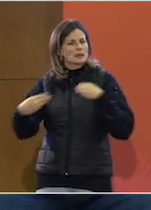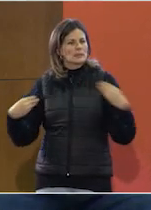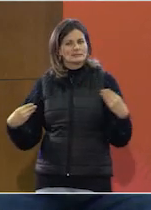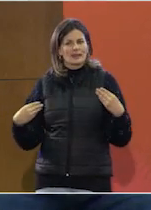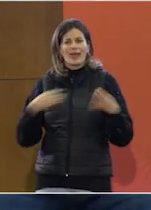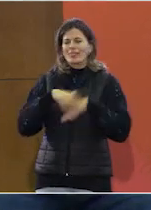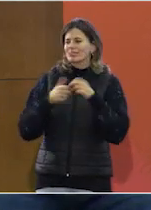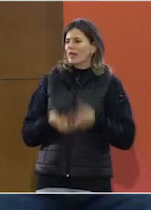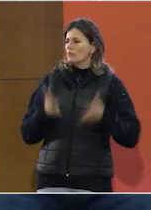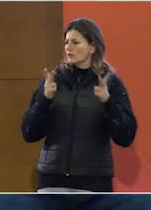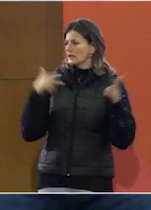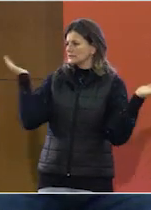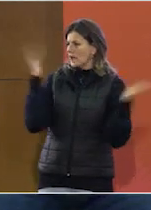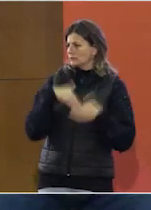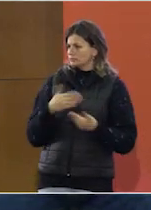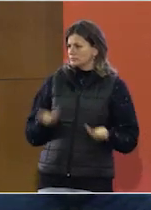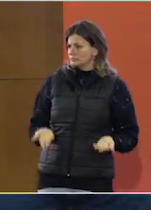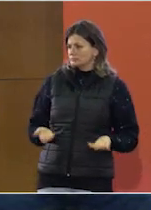hay democracia.